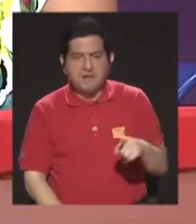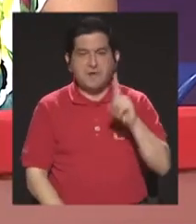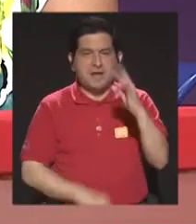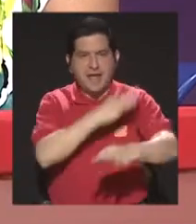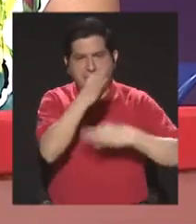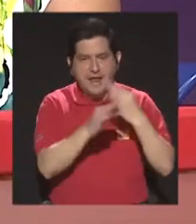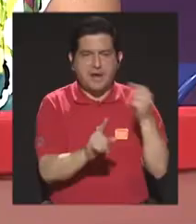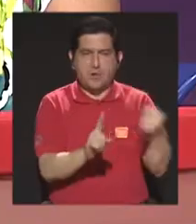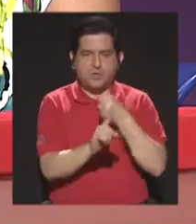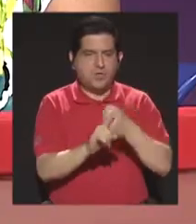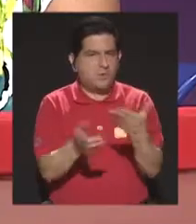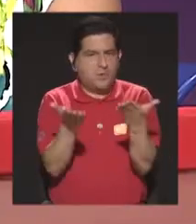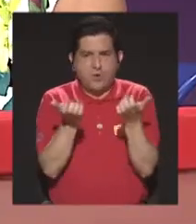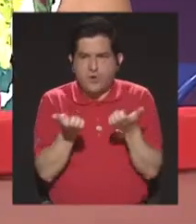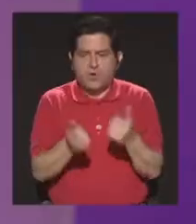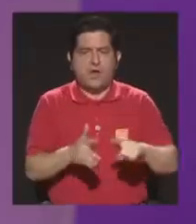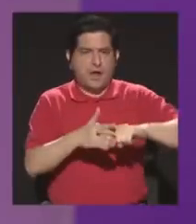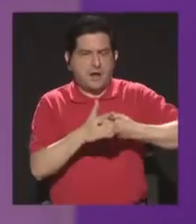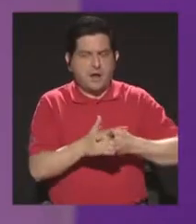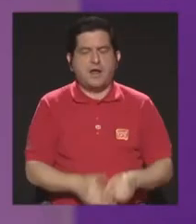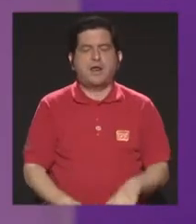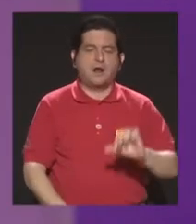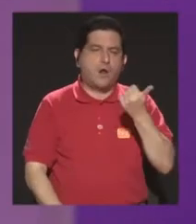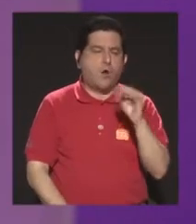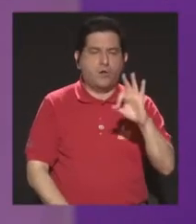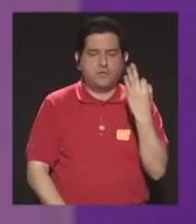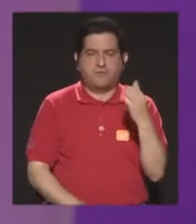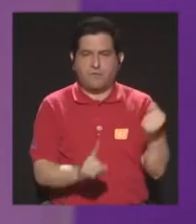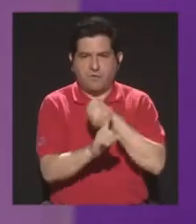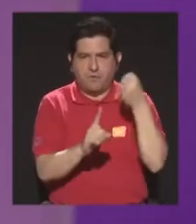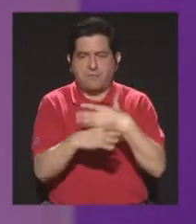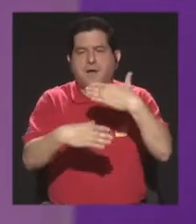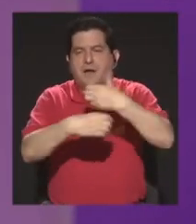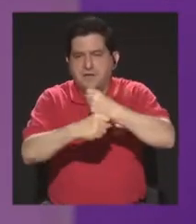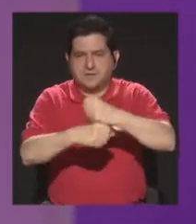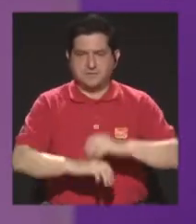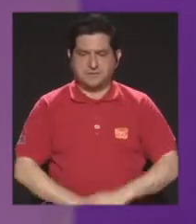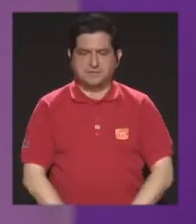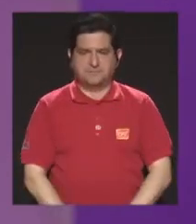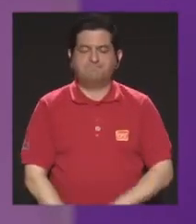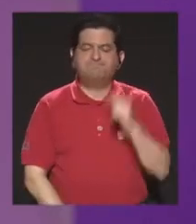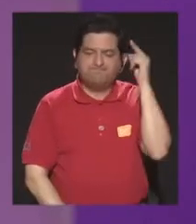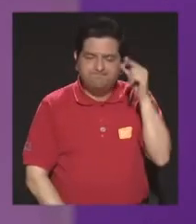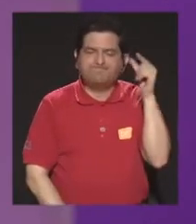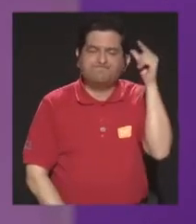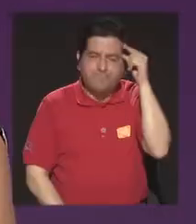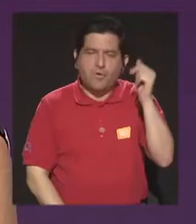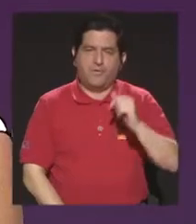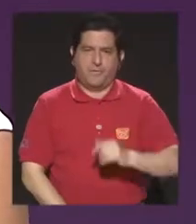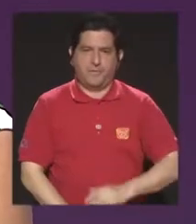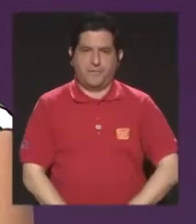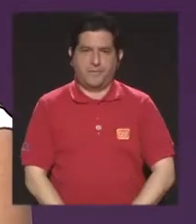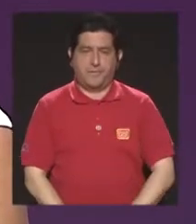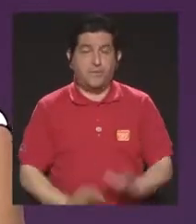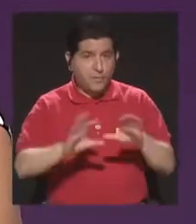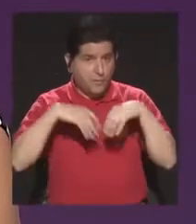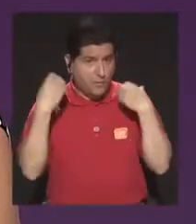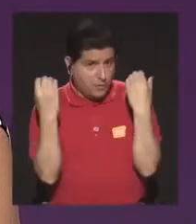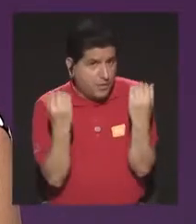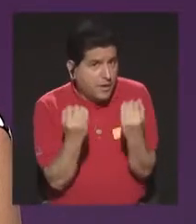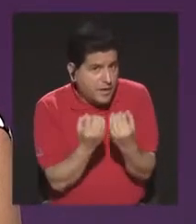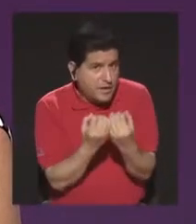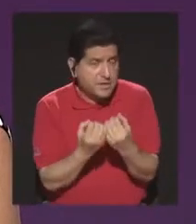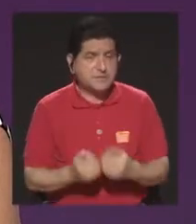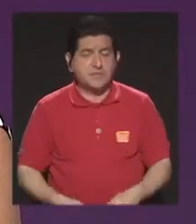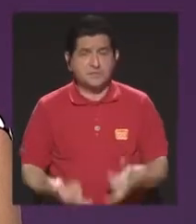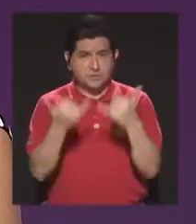de violencia, no queremos que se convierta en una herramienta para ejercer otras formas. Por supuesto. ¿Y hay organizaciones que